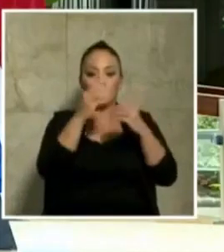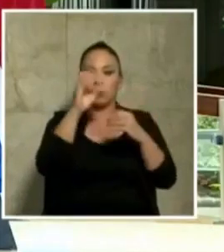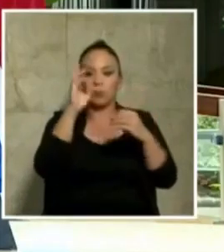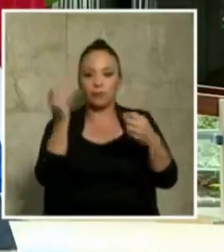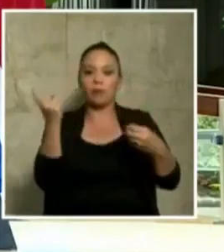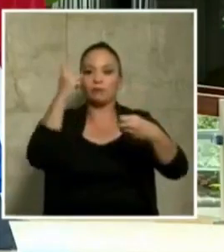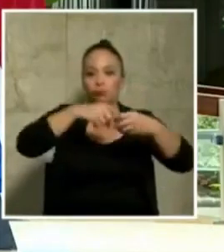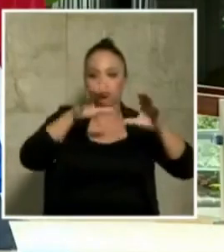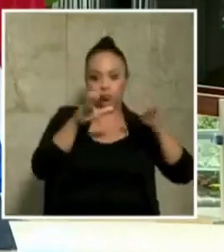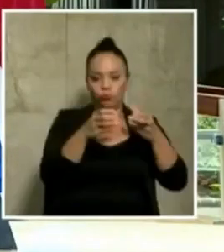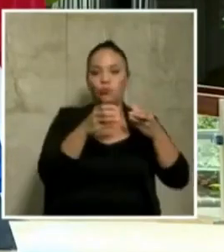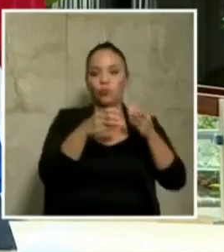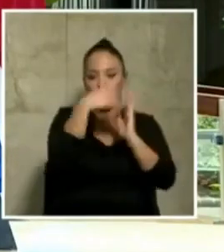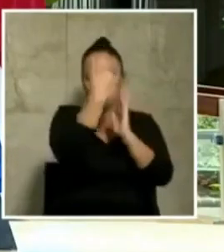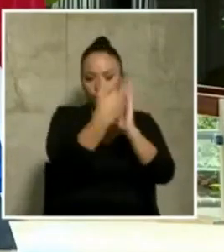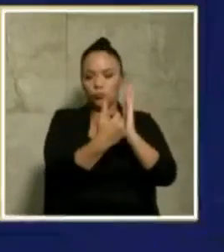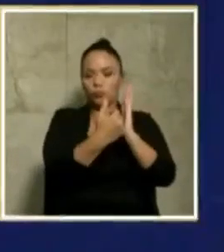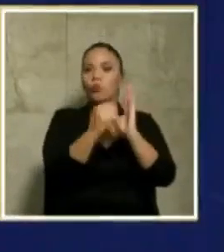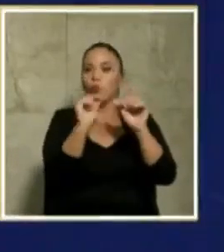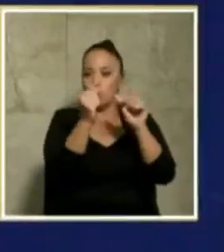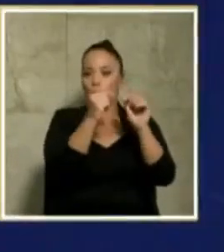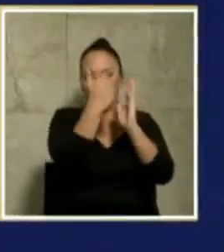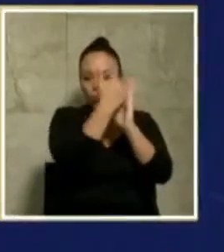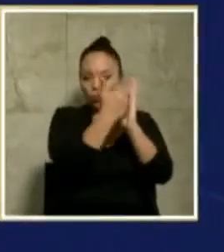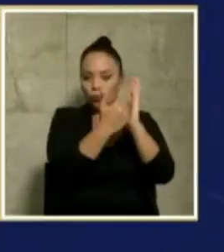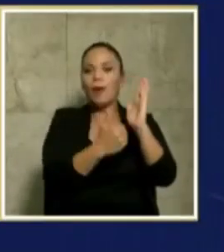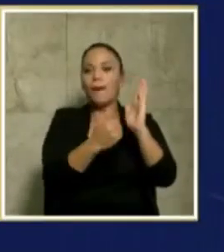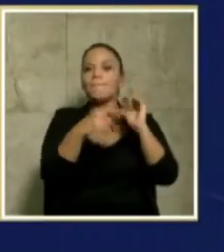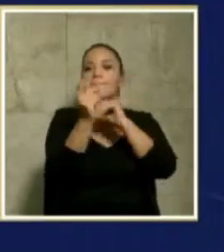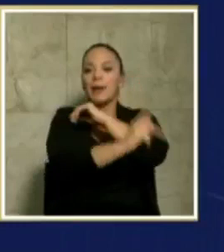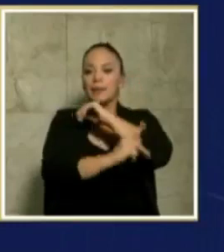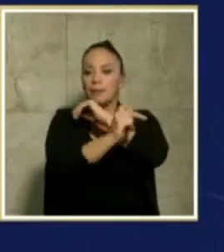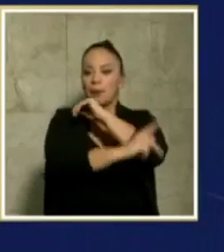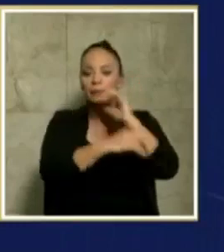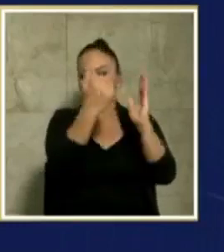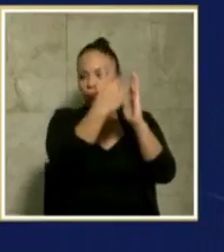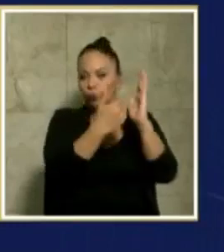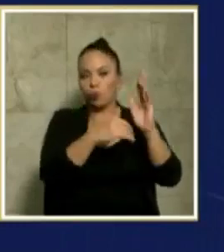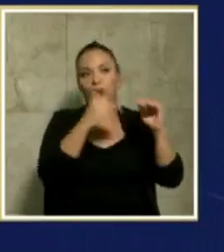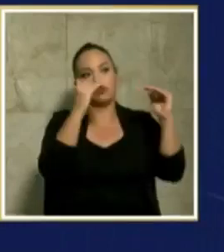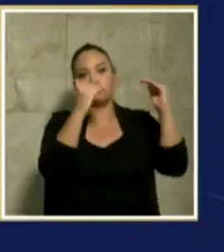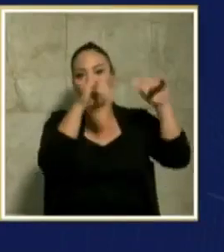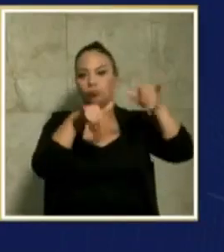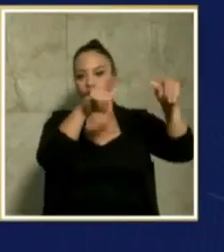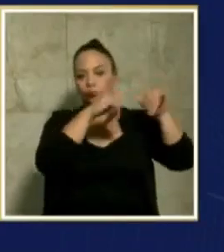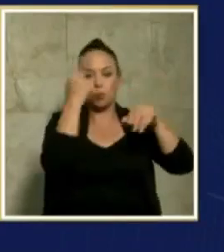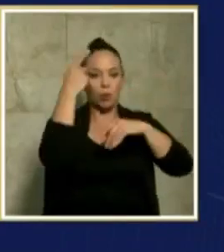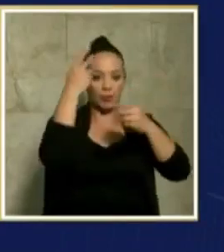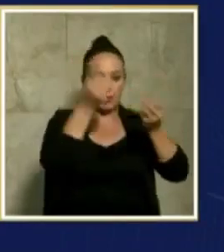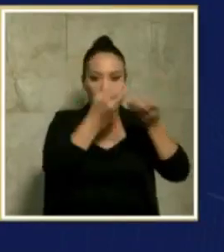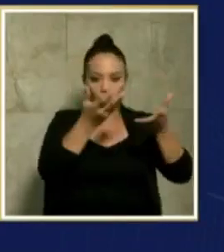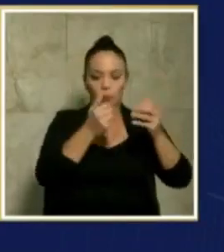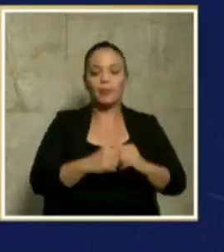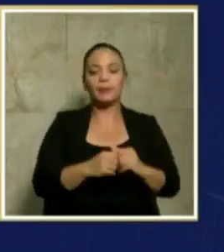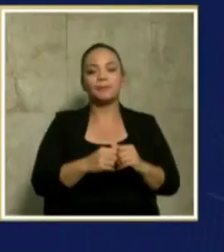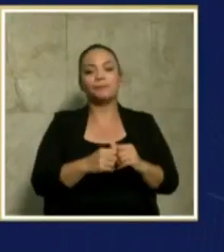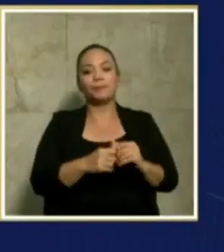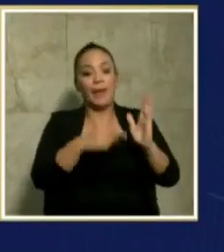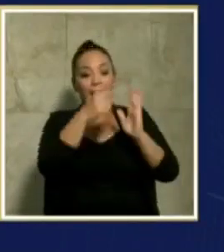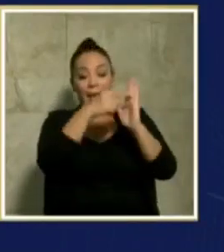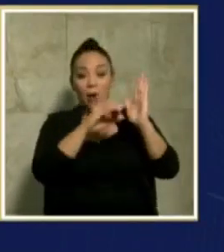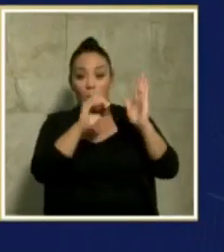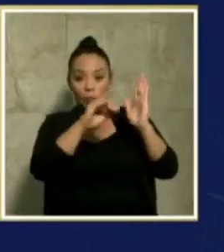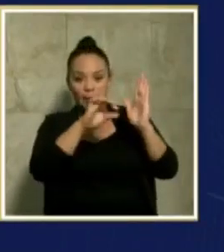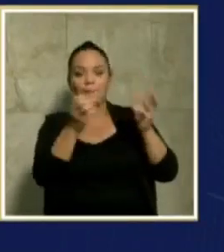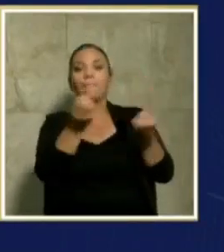de un grupo de países con altos estándares de políticas públicas, publicó el